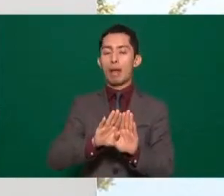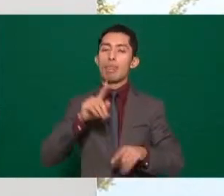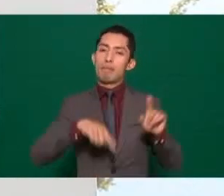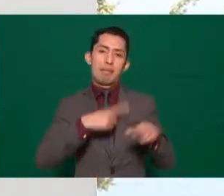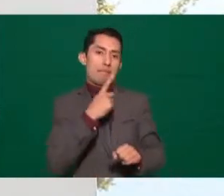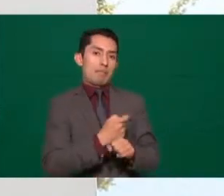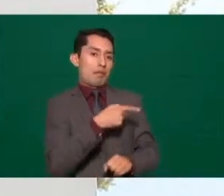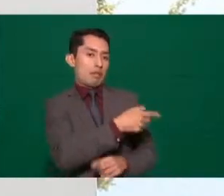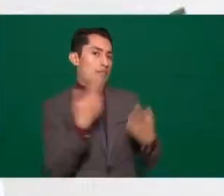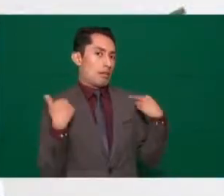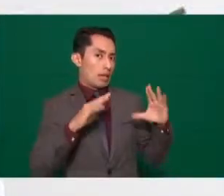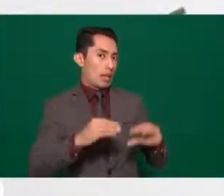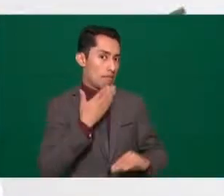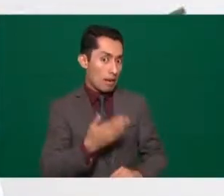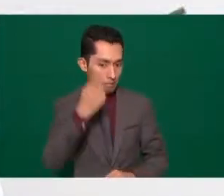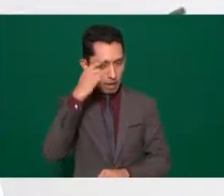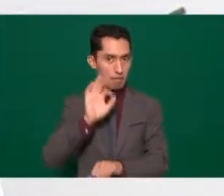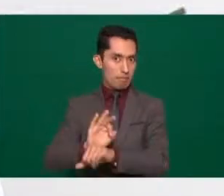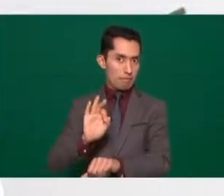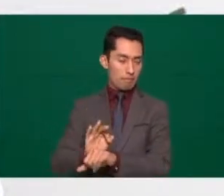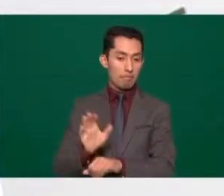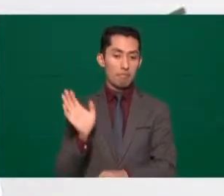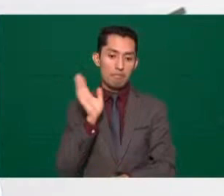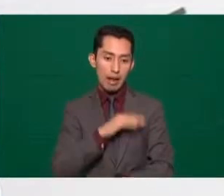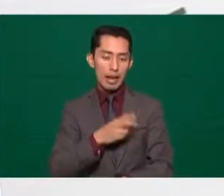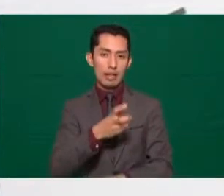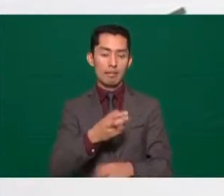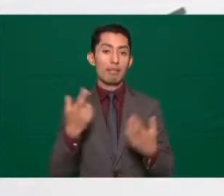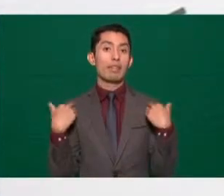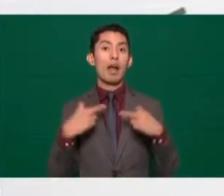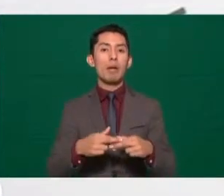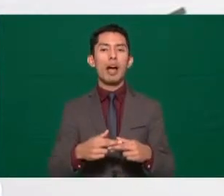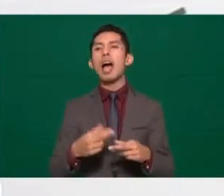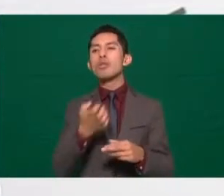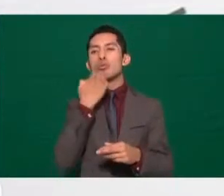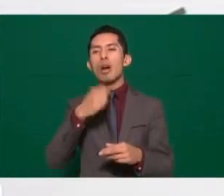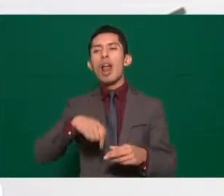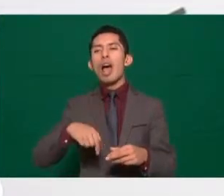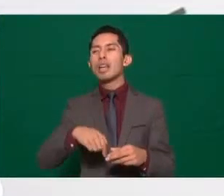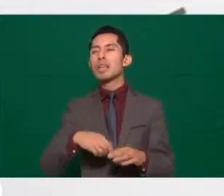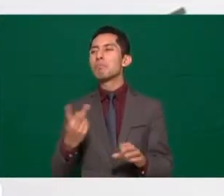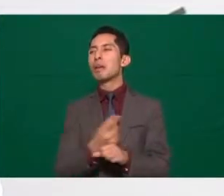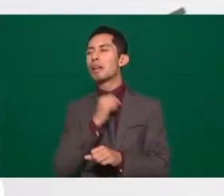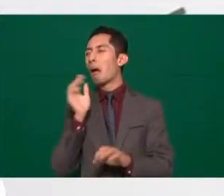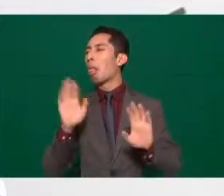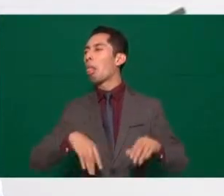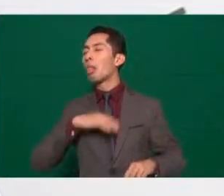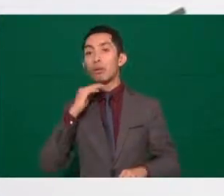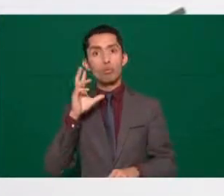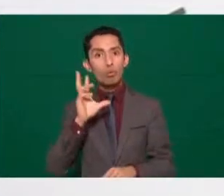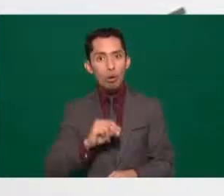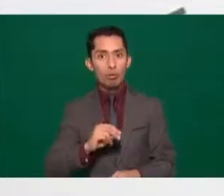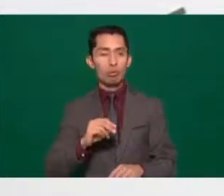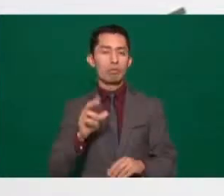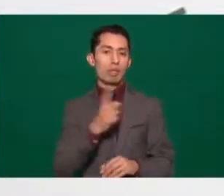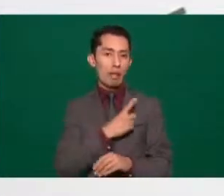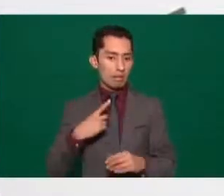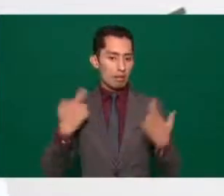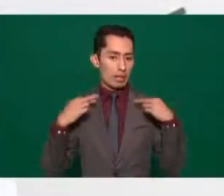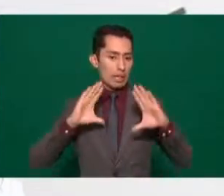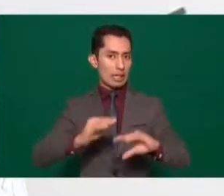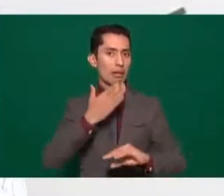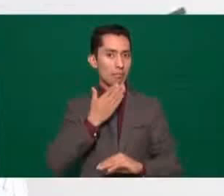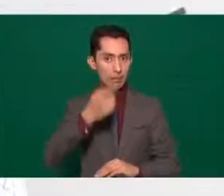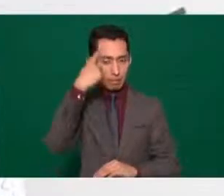decisiones. Es una labor que no solo se queda en el aula, porque ustedes transforman la vida.